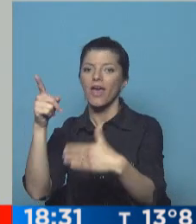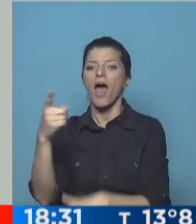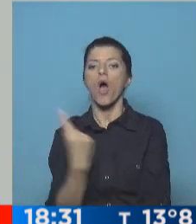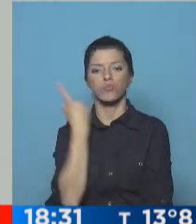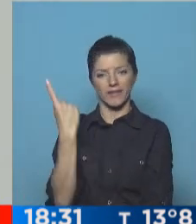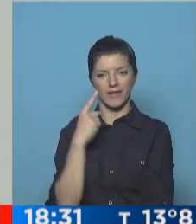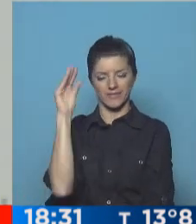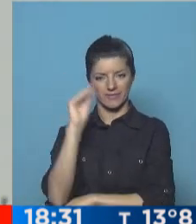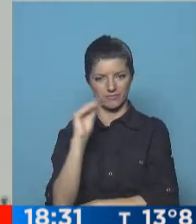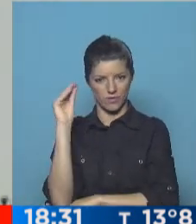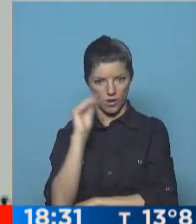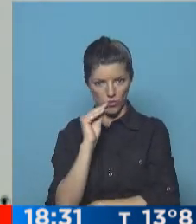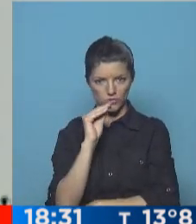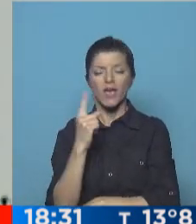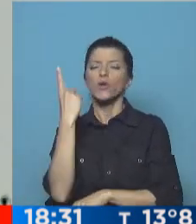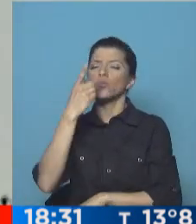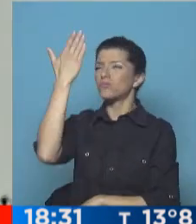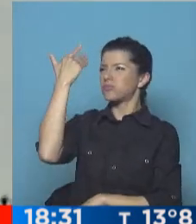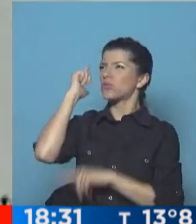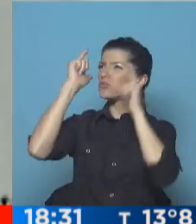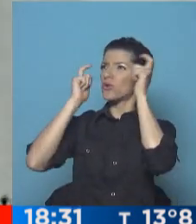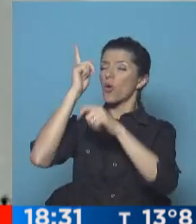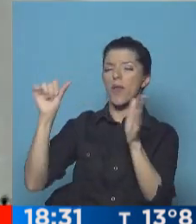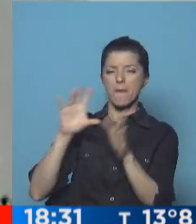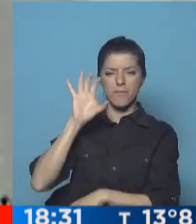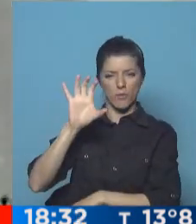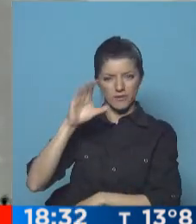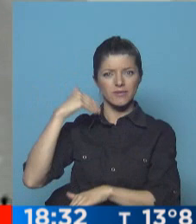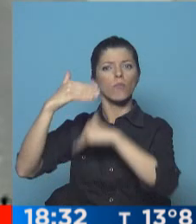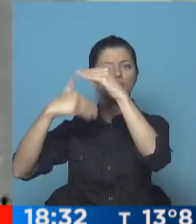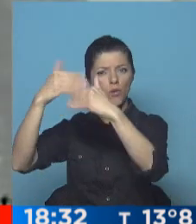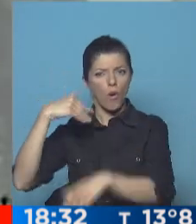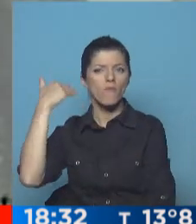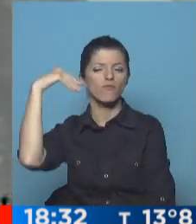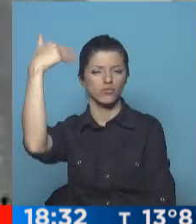dirigente santacruceño que alguna vez soñó una provincia próspera y con futuro.